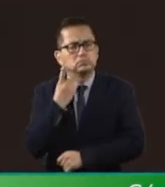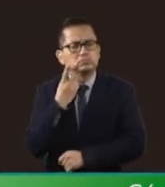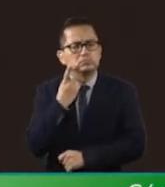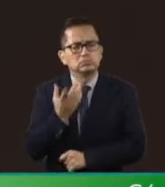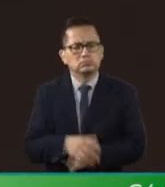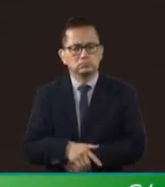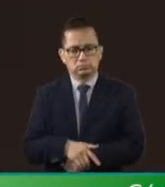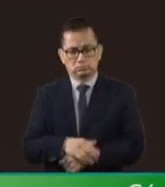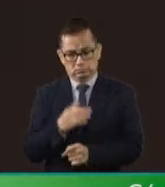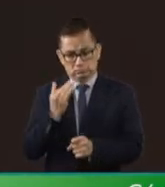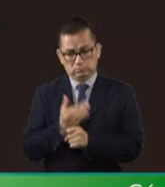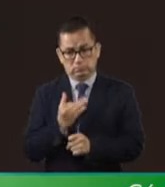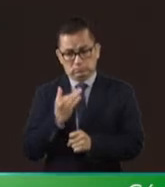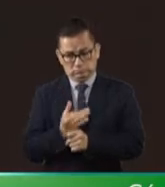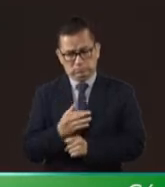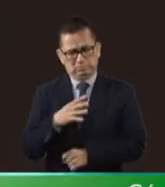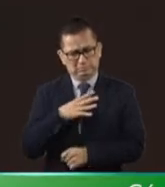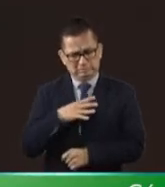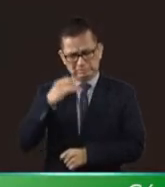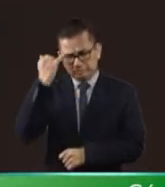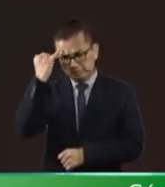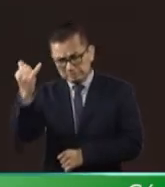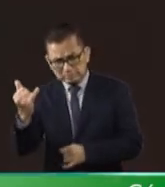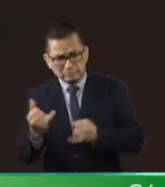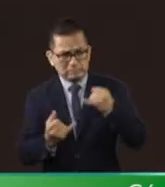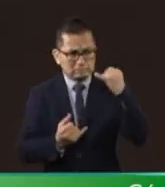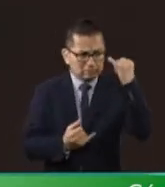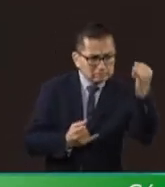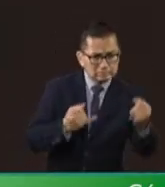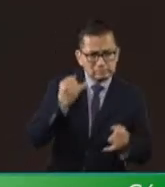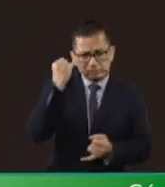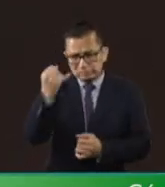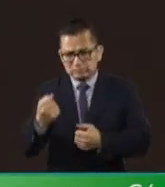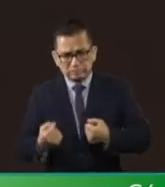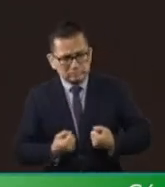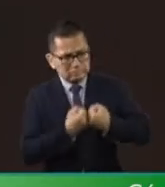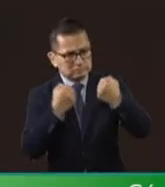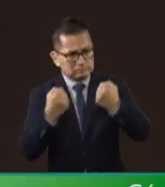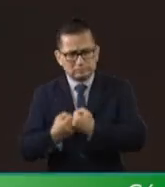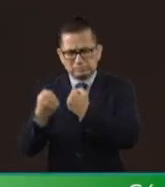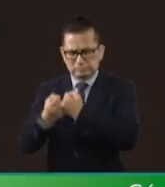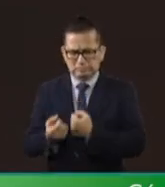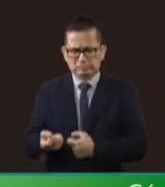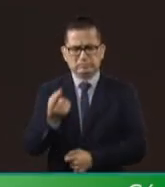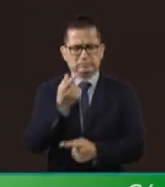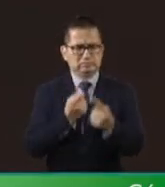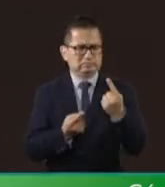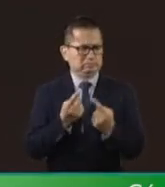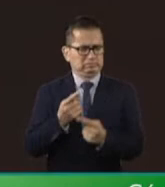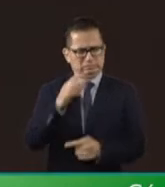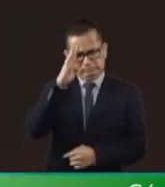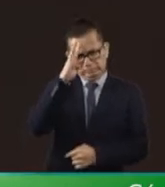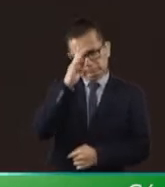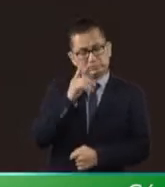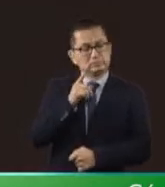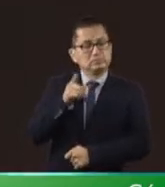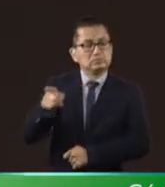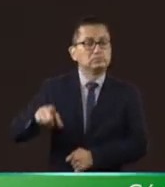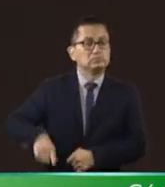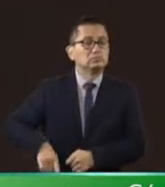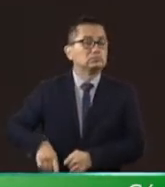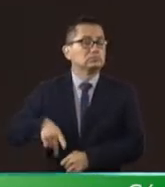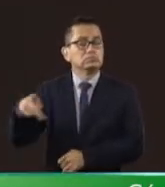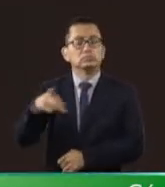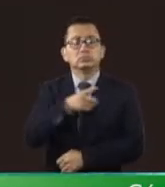un grave choque de ideologías, unas un poco más radicales que otras. Unos piensan que el Estado debe administrar